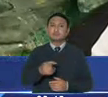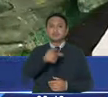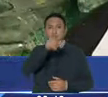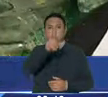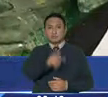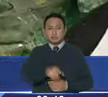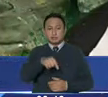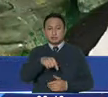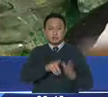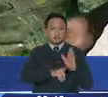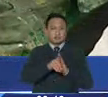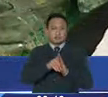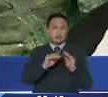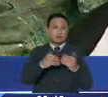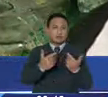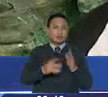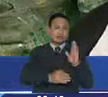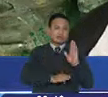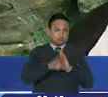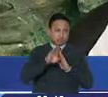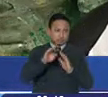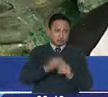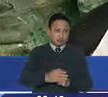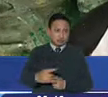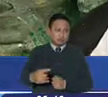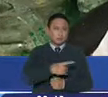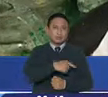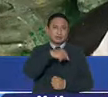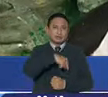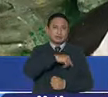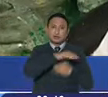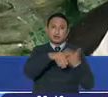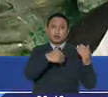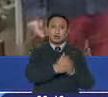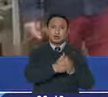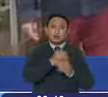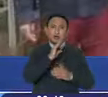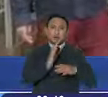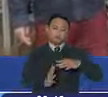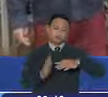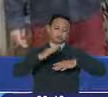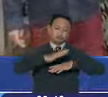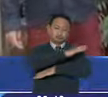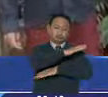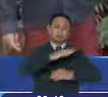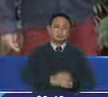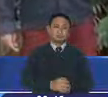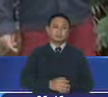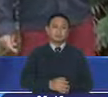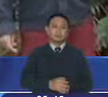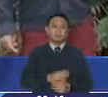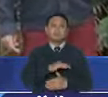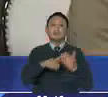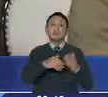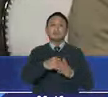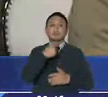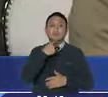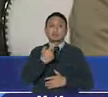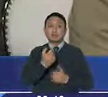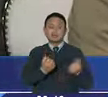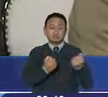hablar de desarrollo, no podemos hablar de progreso si tenemos un metro bajo el agua todos los cultivos y las carreteras. Todos hablan de incentivar el agro,